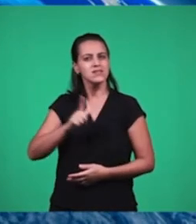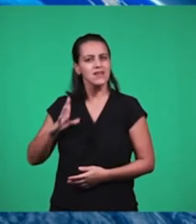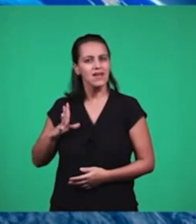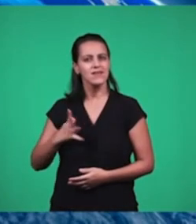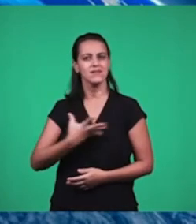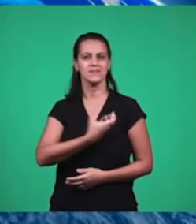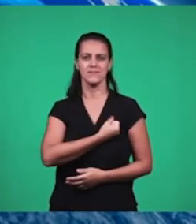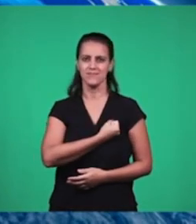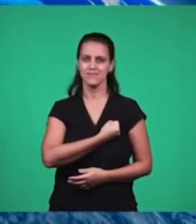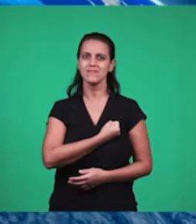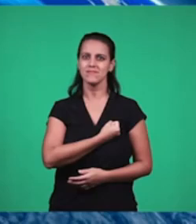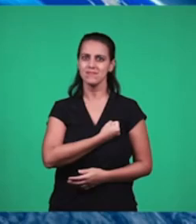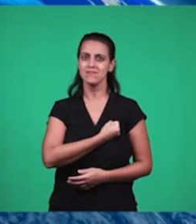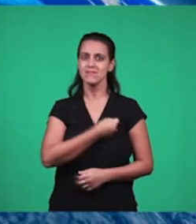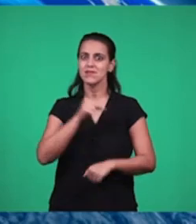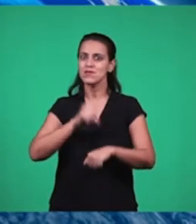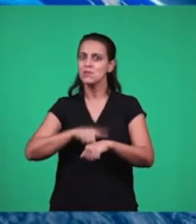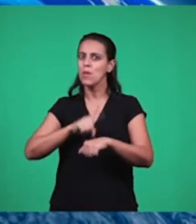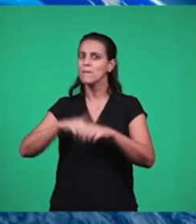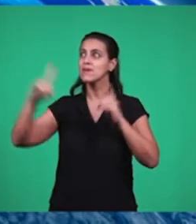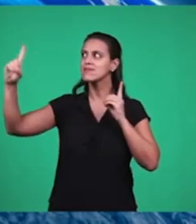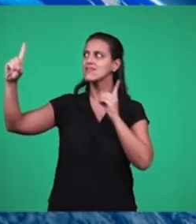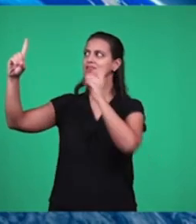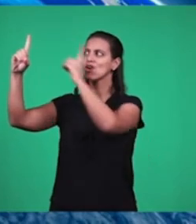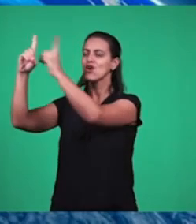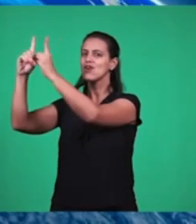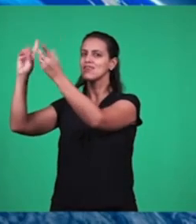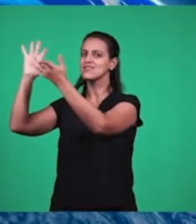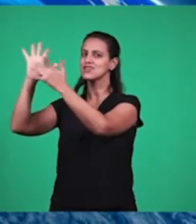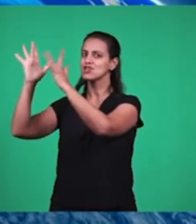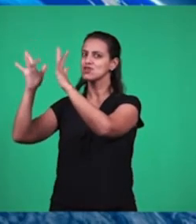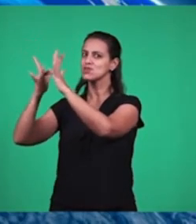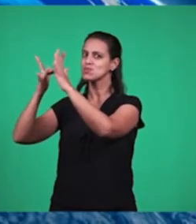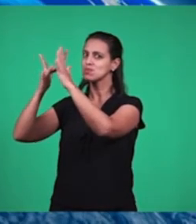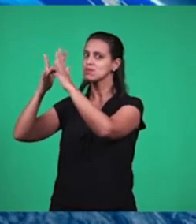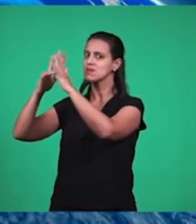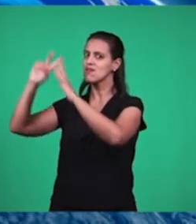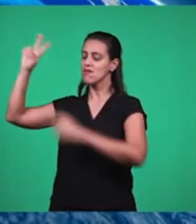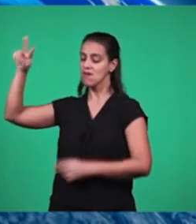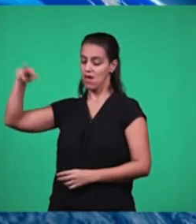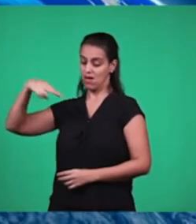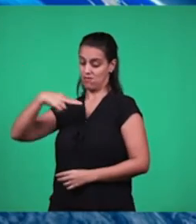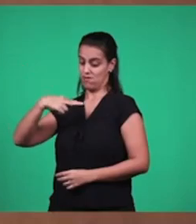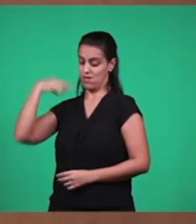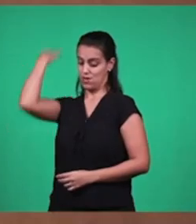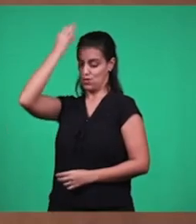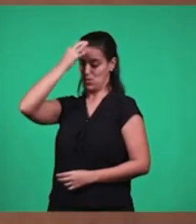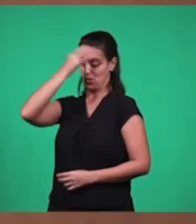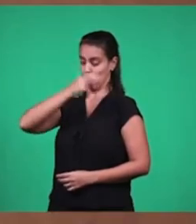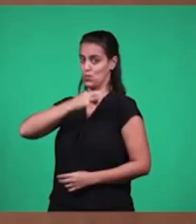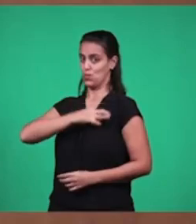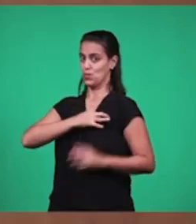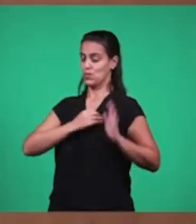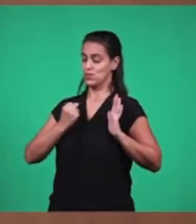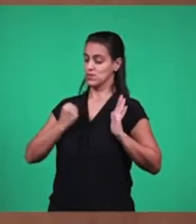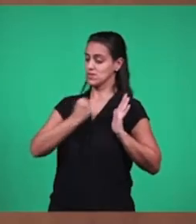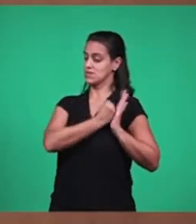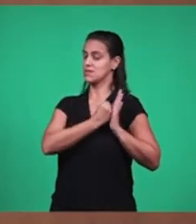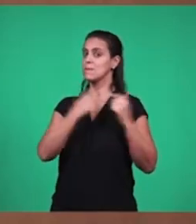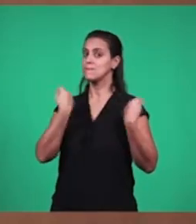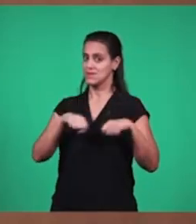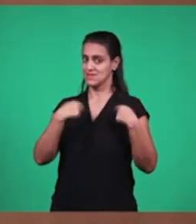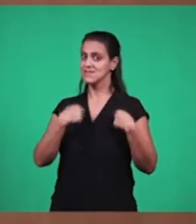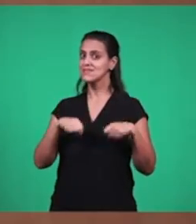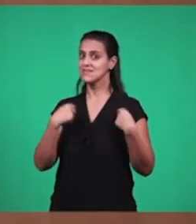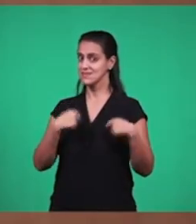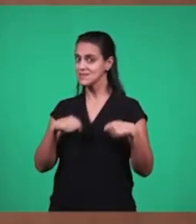salvación. Él nos va a identificar con el novio que es Jesús. La palabra de Dios dice que fuimos sellados